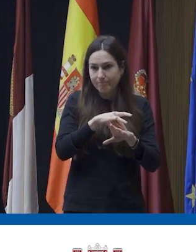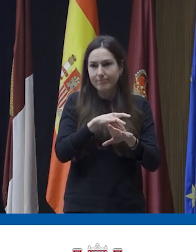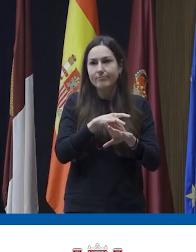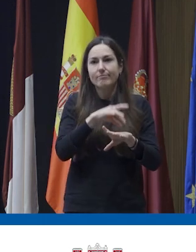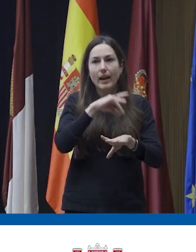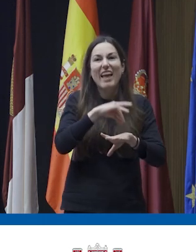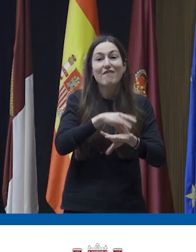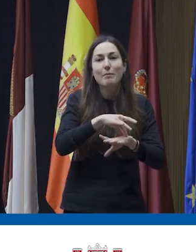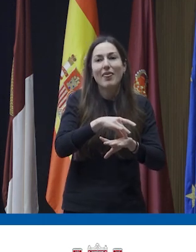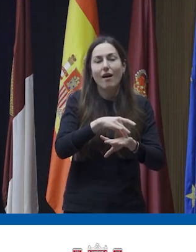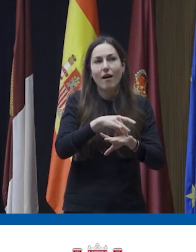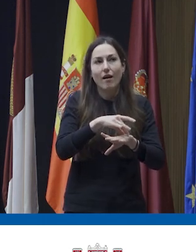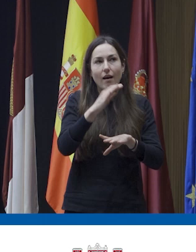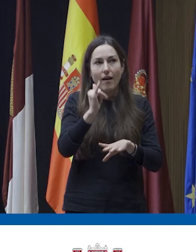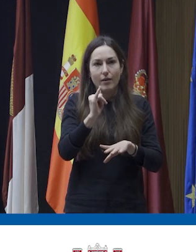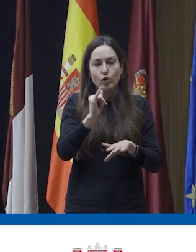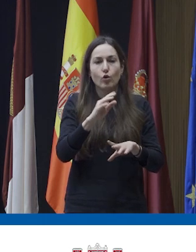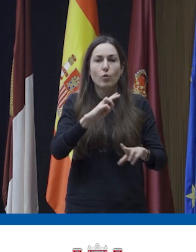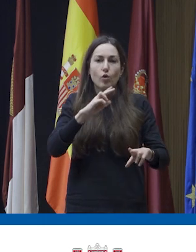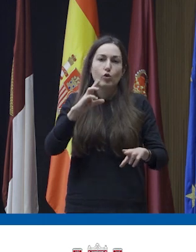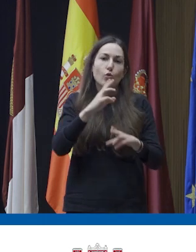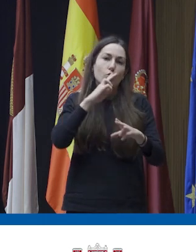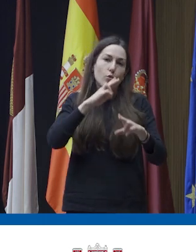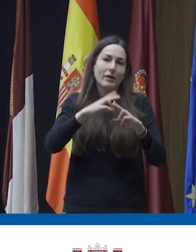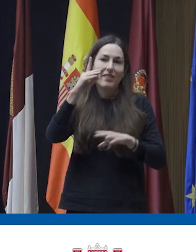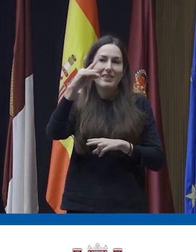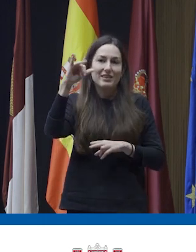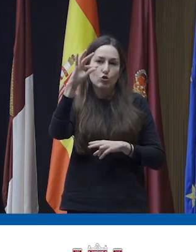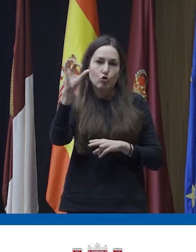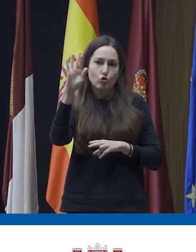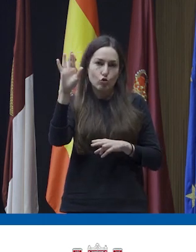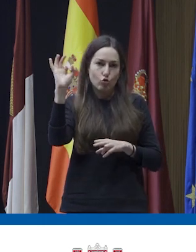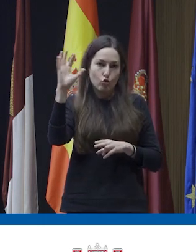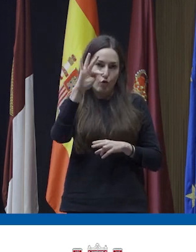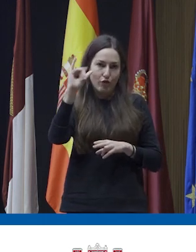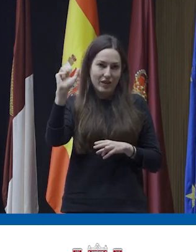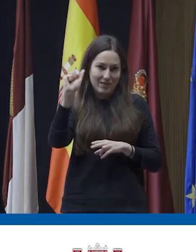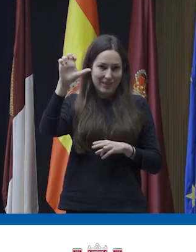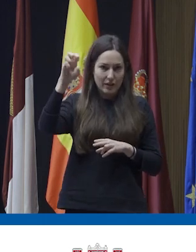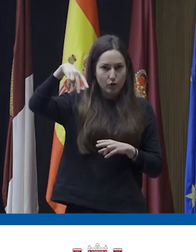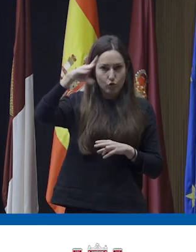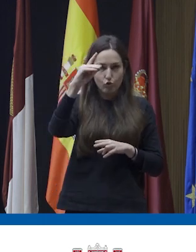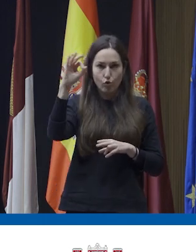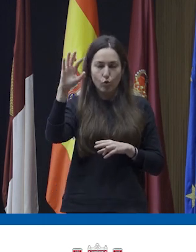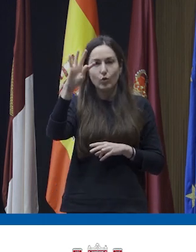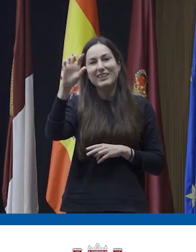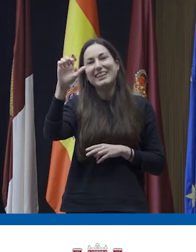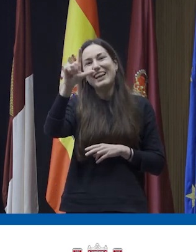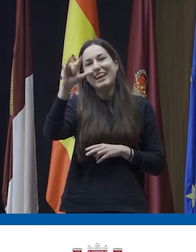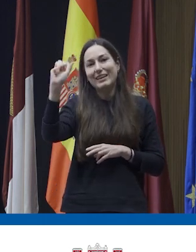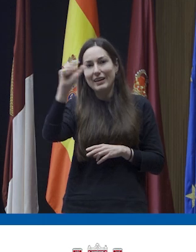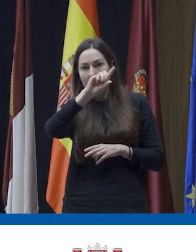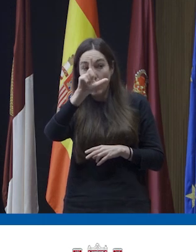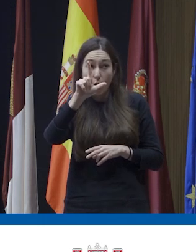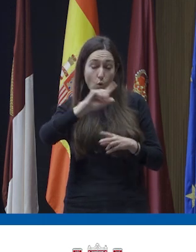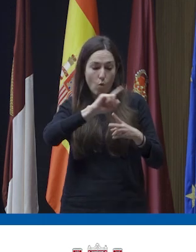de esta capa, como es la distrofia endotelial de Fuchs, o pacientes que tienen muy poquito espacio para trabajar en el cristalino y se trabaja muy cerca